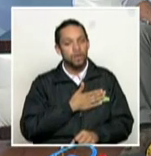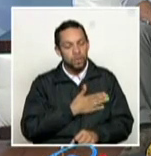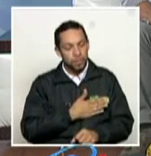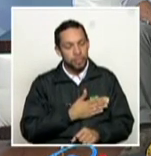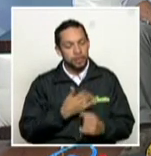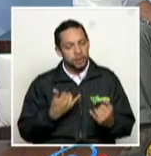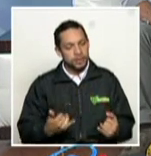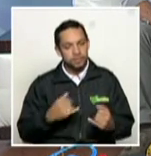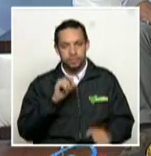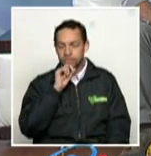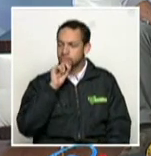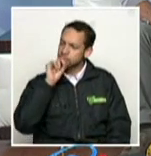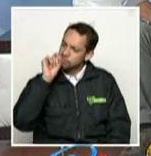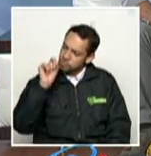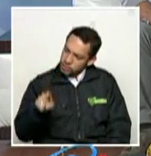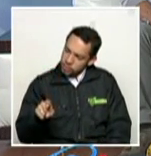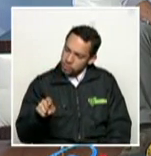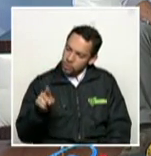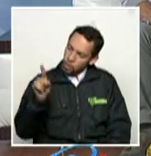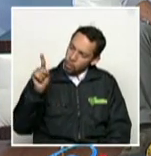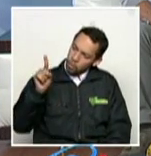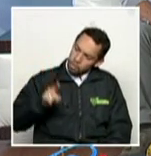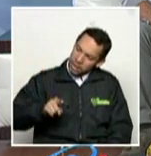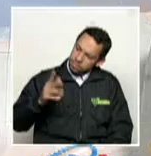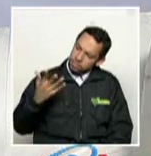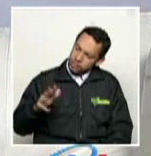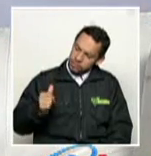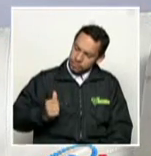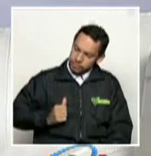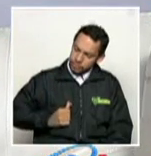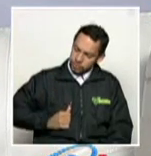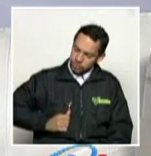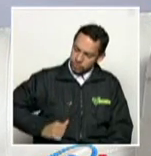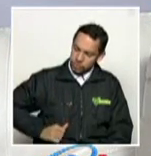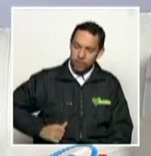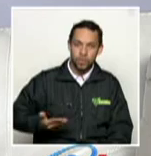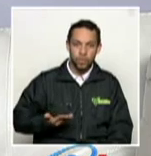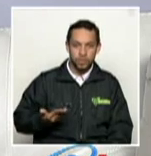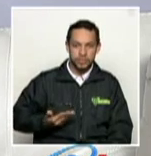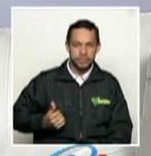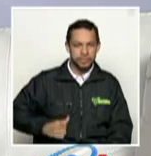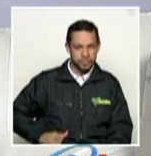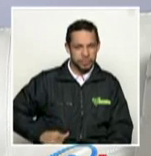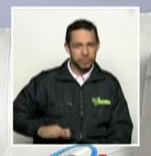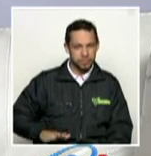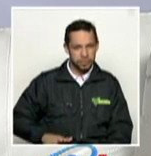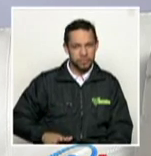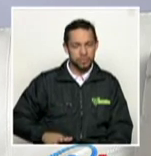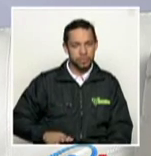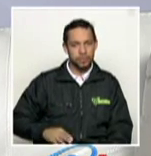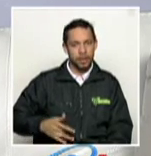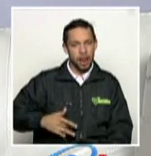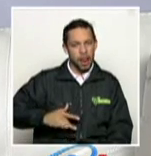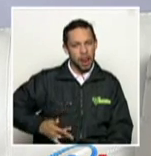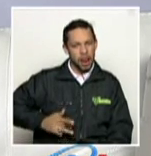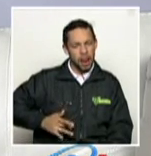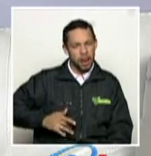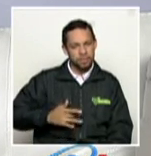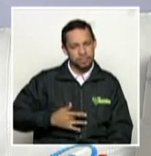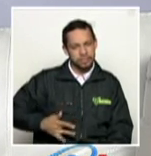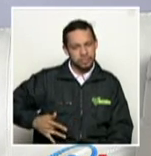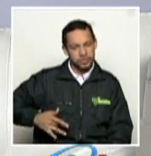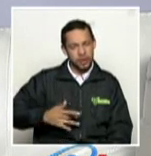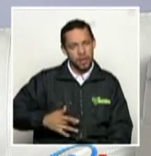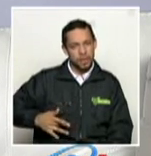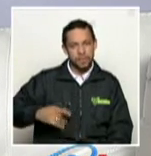mí hace un mes me hicieron una cirugía, me operaron un pólipo de la vesícula. Yo no sé si fue que yo